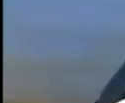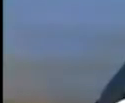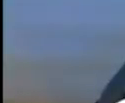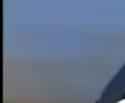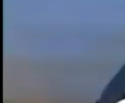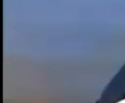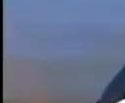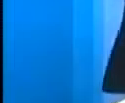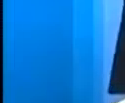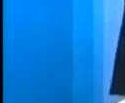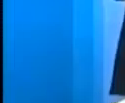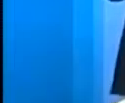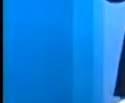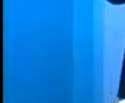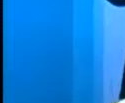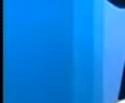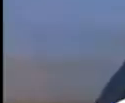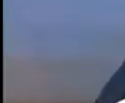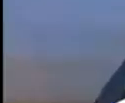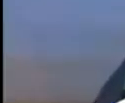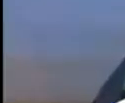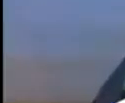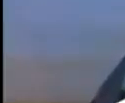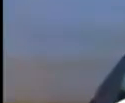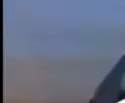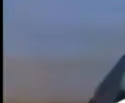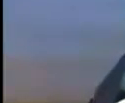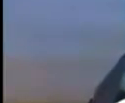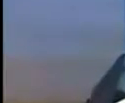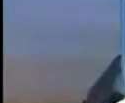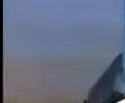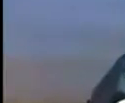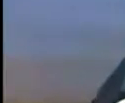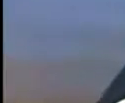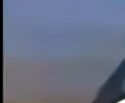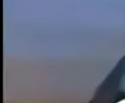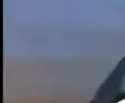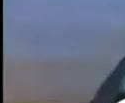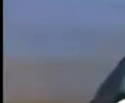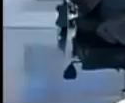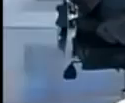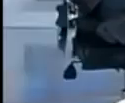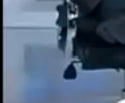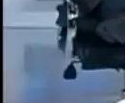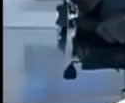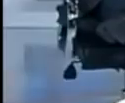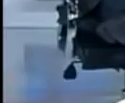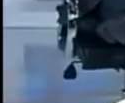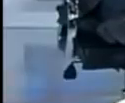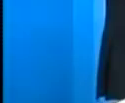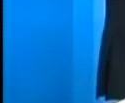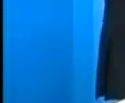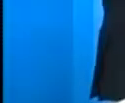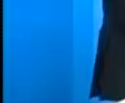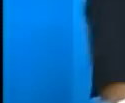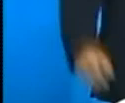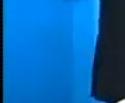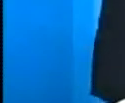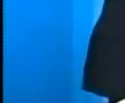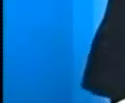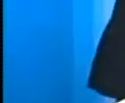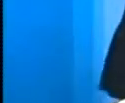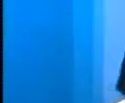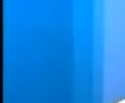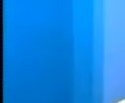aplaudo. Al control, es para el control que escuché los aplausos. Mami, qué lindo. La mujer...